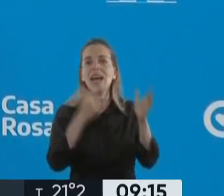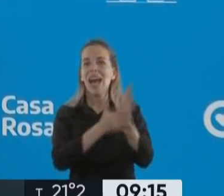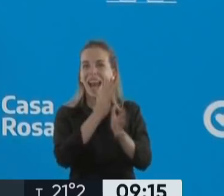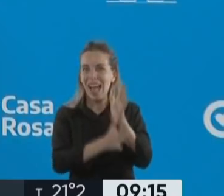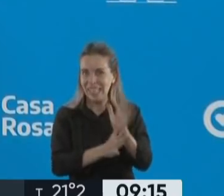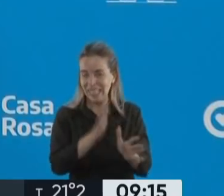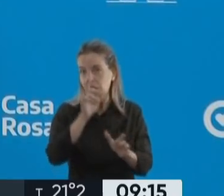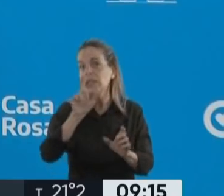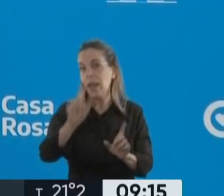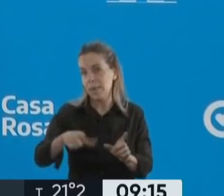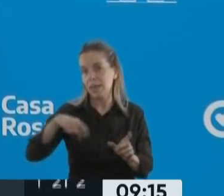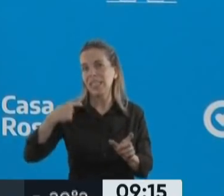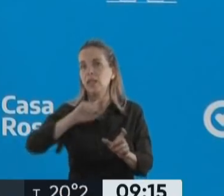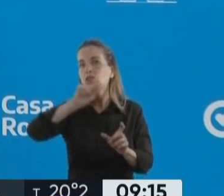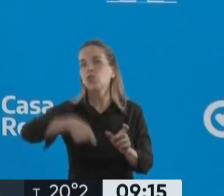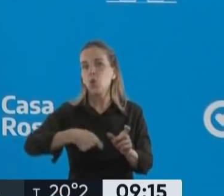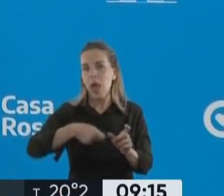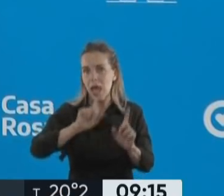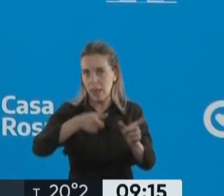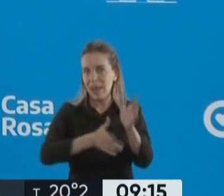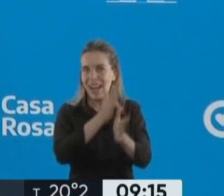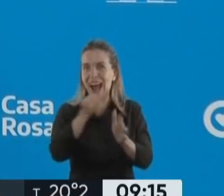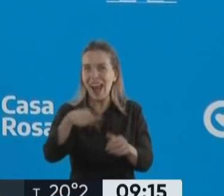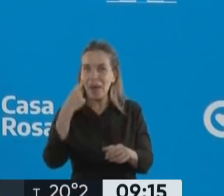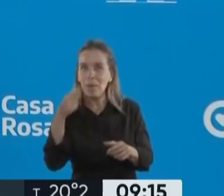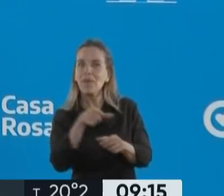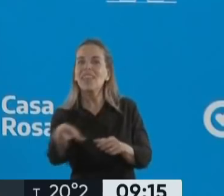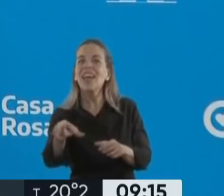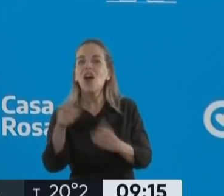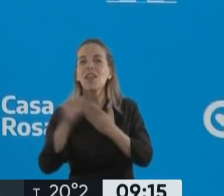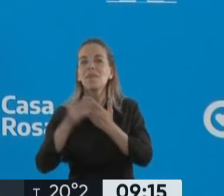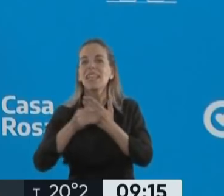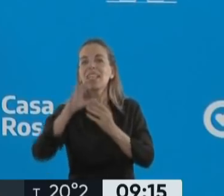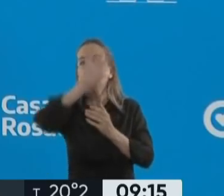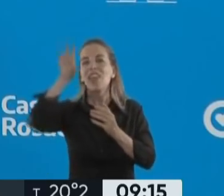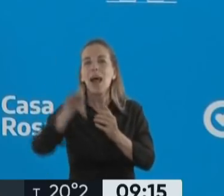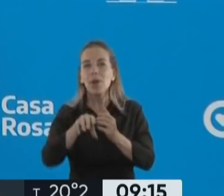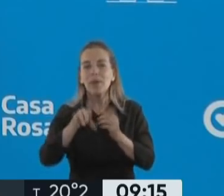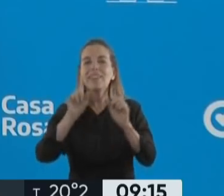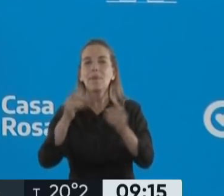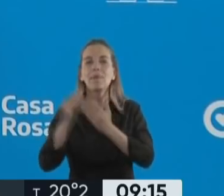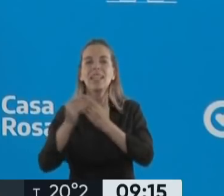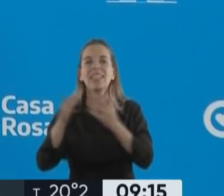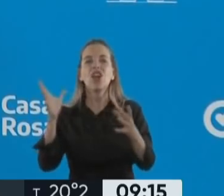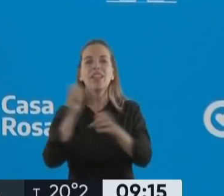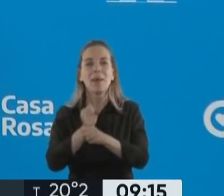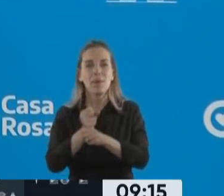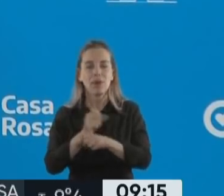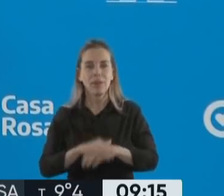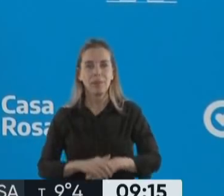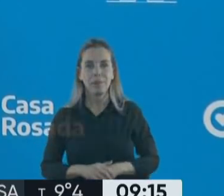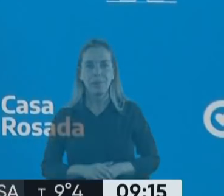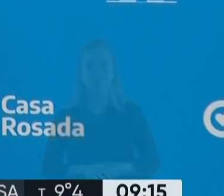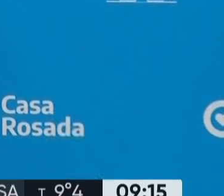utilizar la tarjeta SUBE. Ahora sí, por favor, les mostramos el video del Ministerio del Interior y del Ministerio de Transporte sobre estos dos temas.